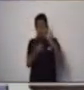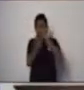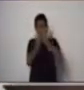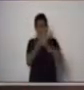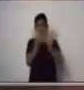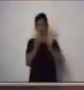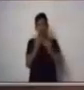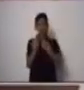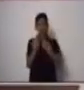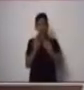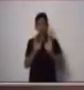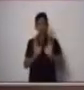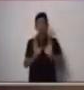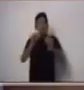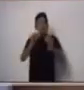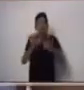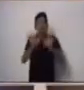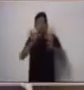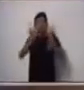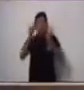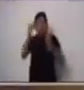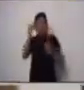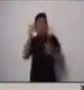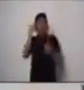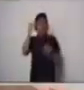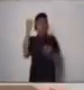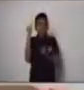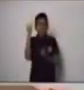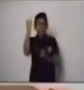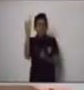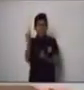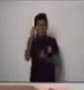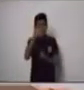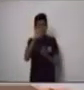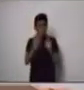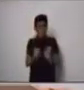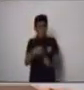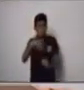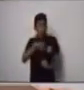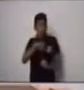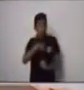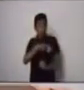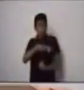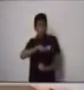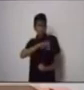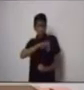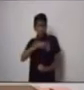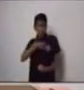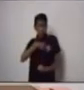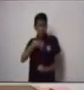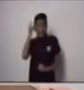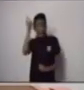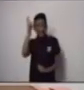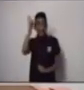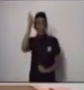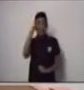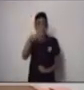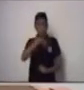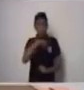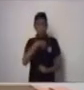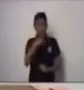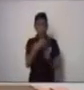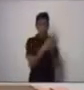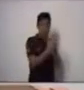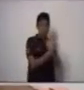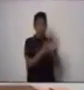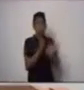nos estamos imaginando aquí tenemos que trabajar con nuestra imaginación yo